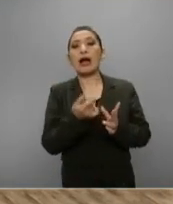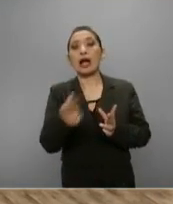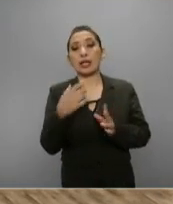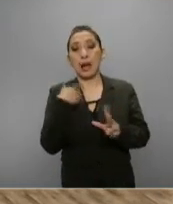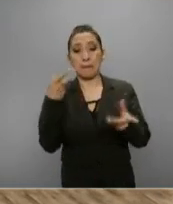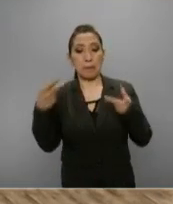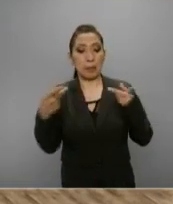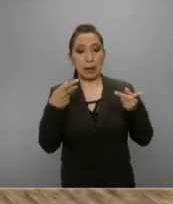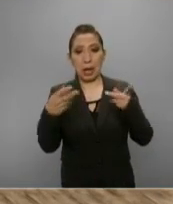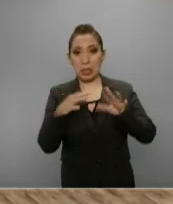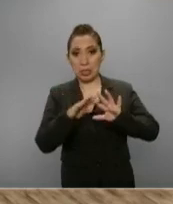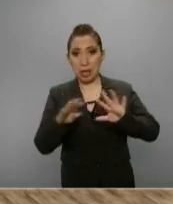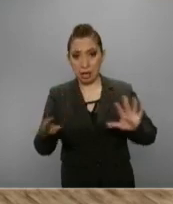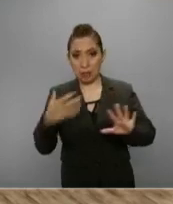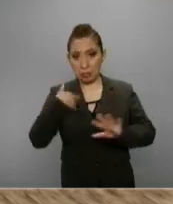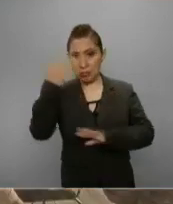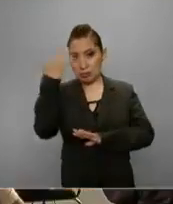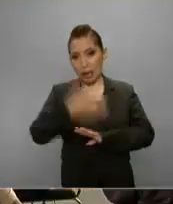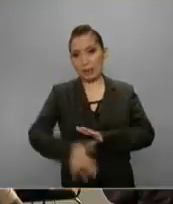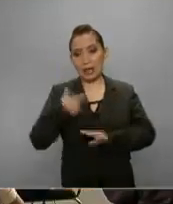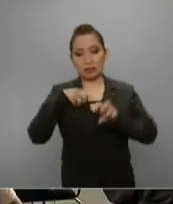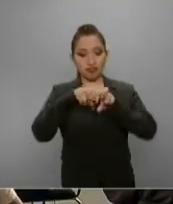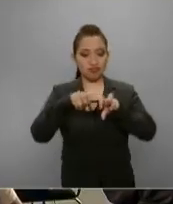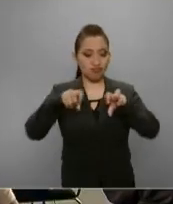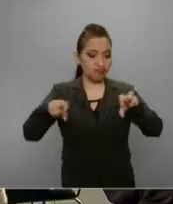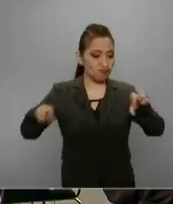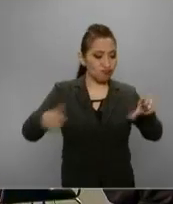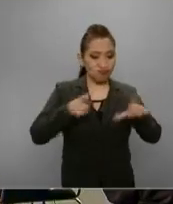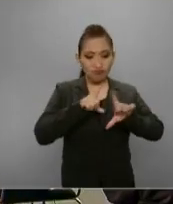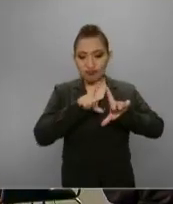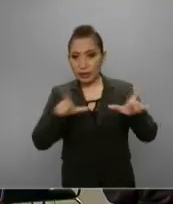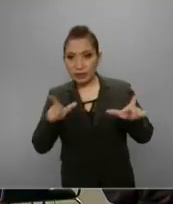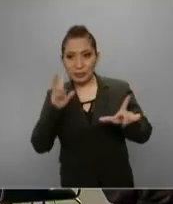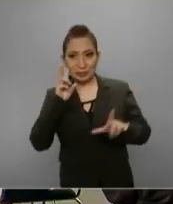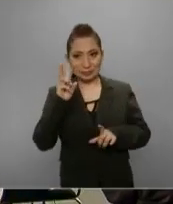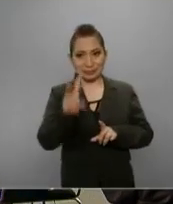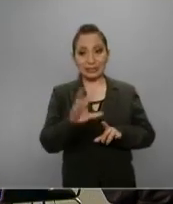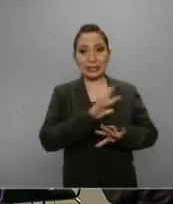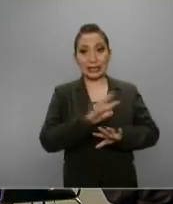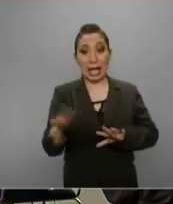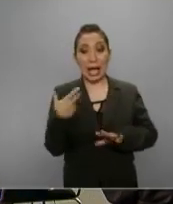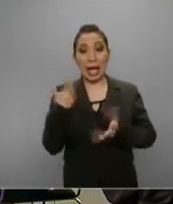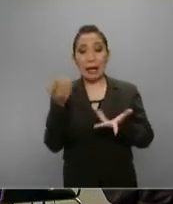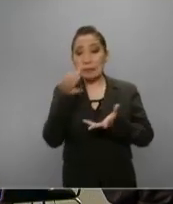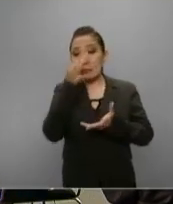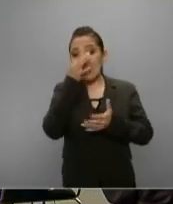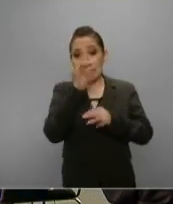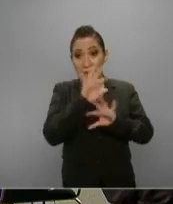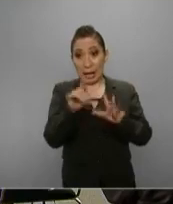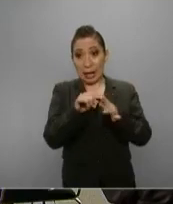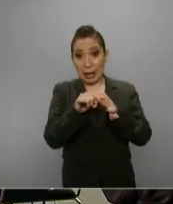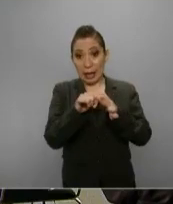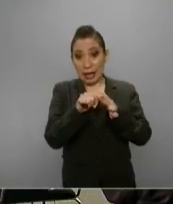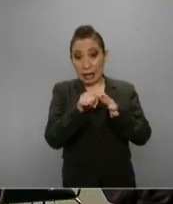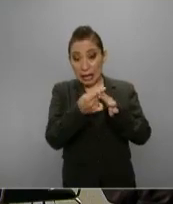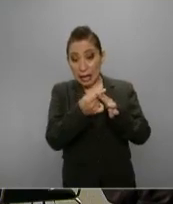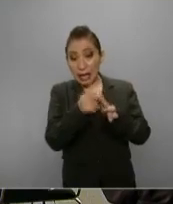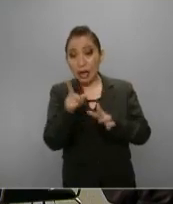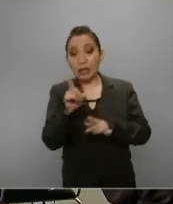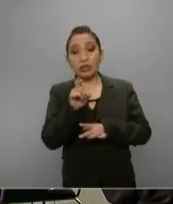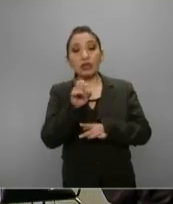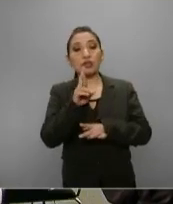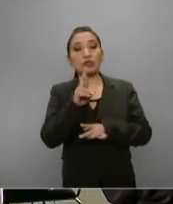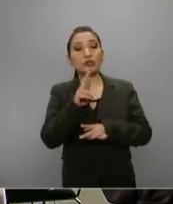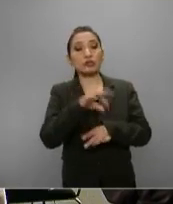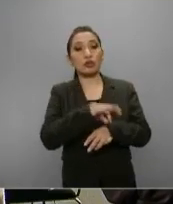ya acomodadas, como usted sabe, pues las sillas, y ahí vemos, está a minutos. Ya está, de hecho, el